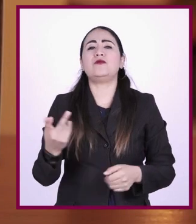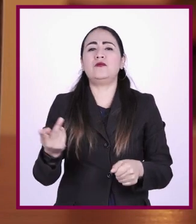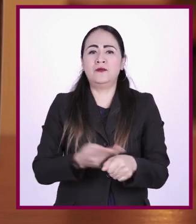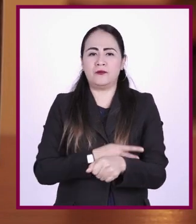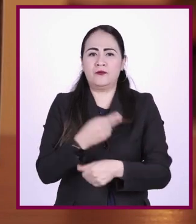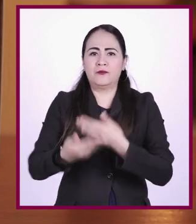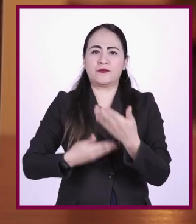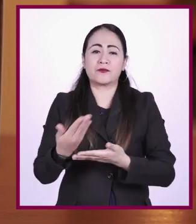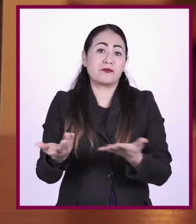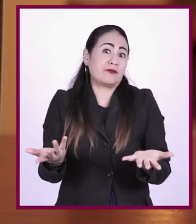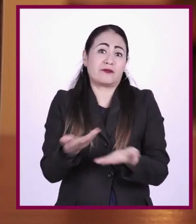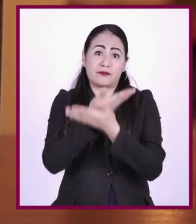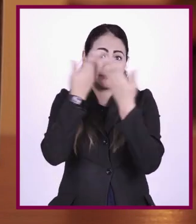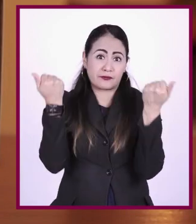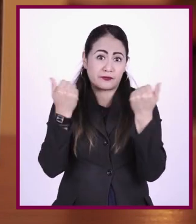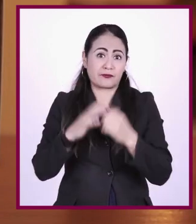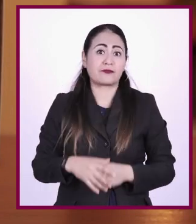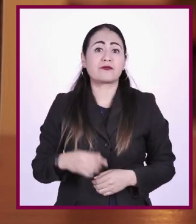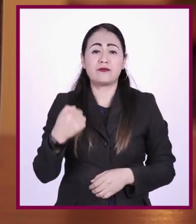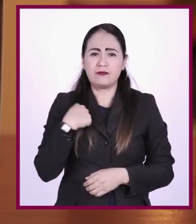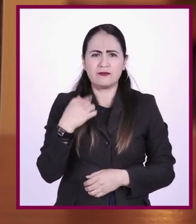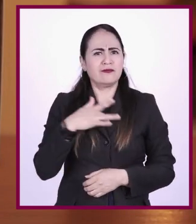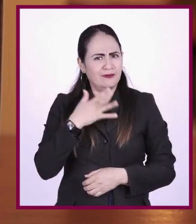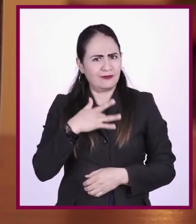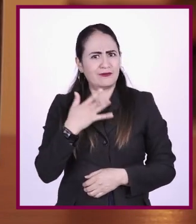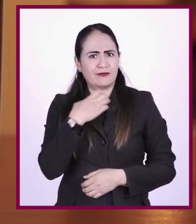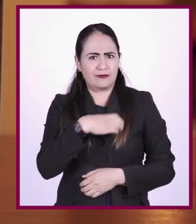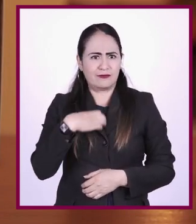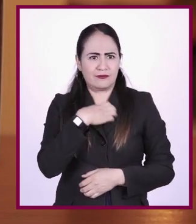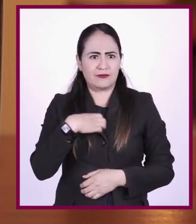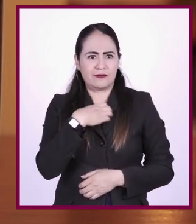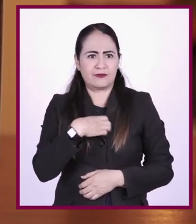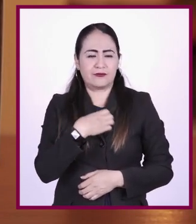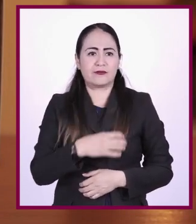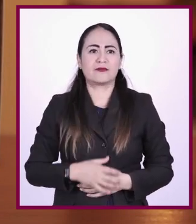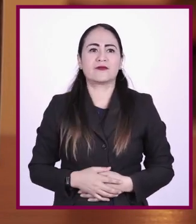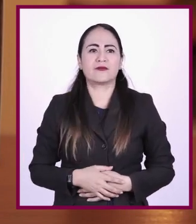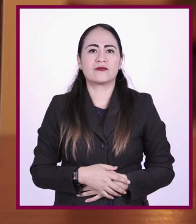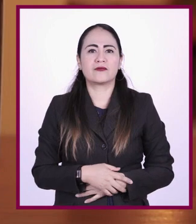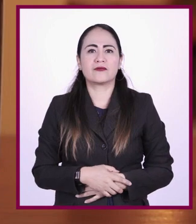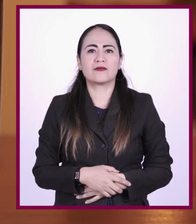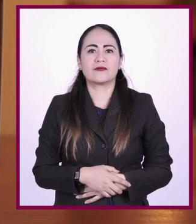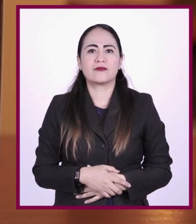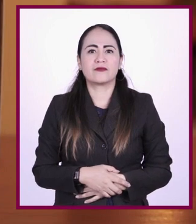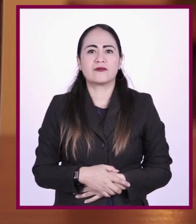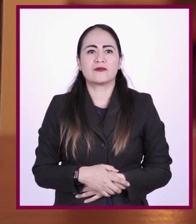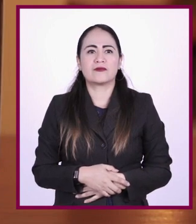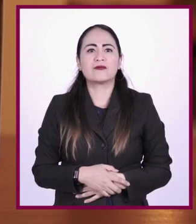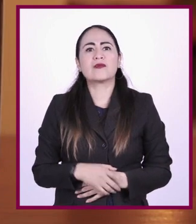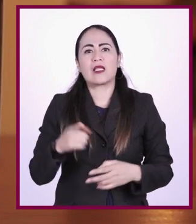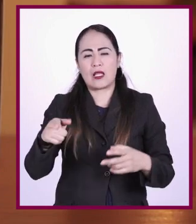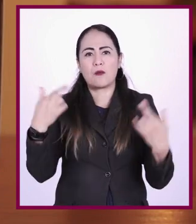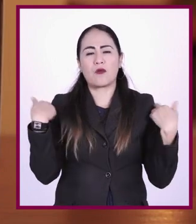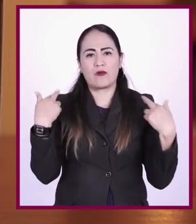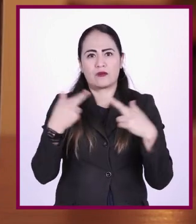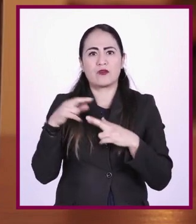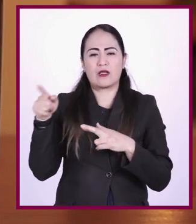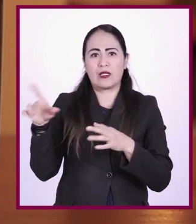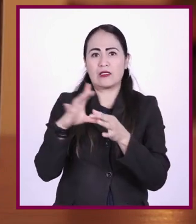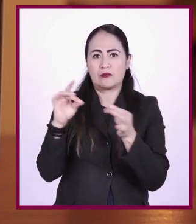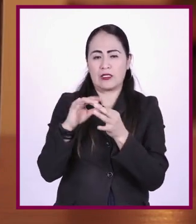alegría porque el profesor explica mejor y le entiendo muy bien, y me doy cuenta de temor porque me pongo nervioso. Sí, porque